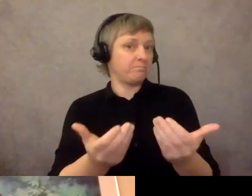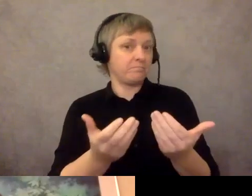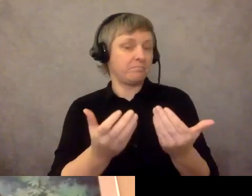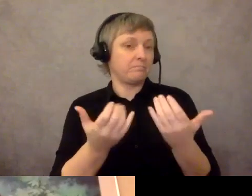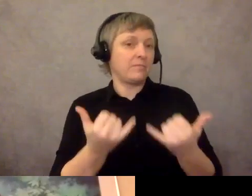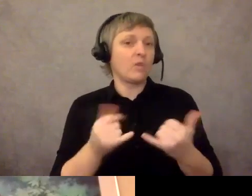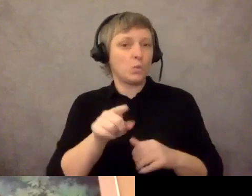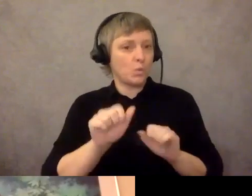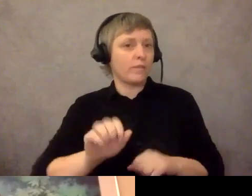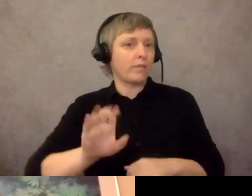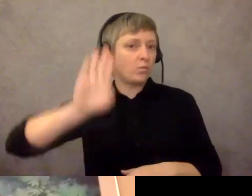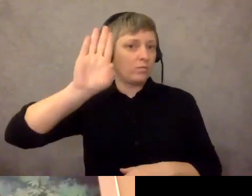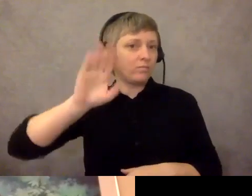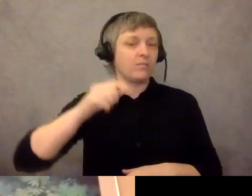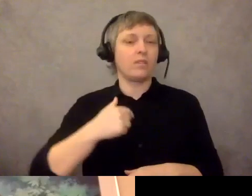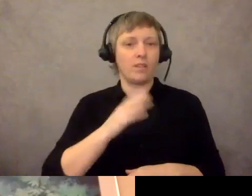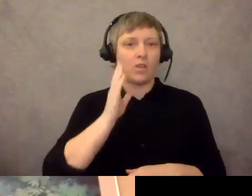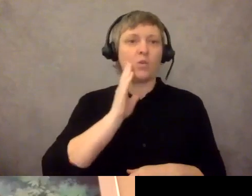voy a encender sus micrófonos.